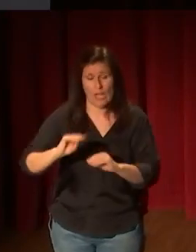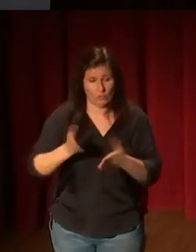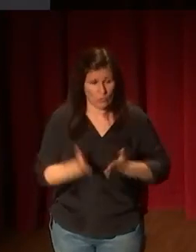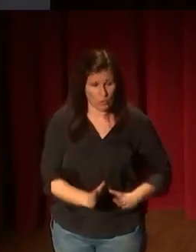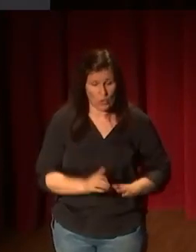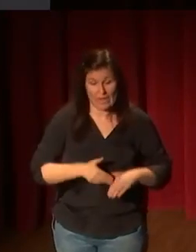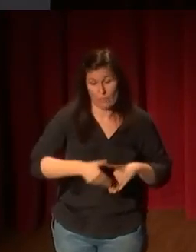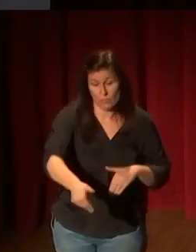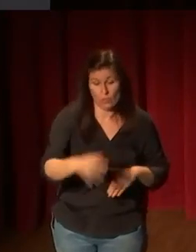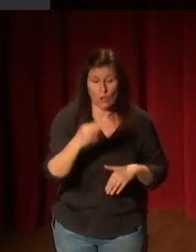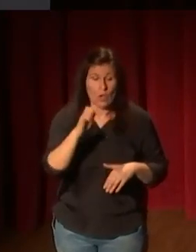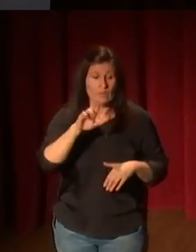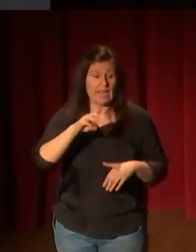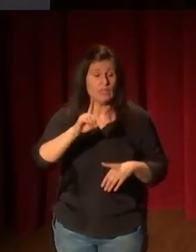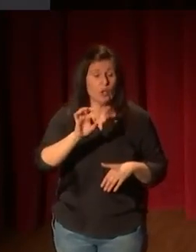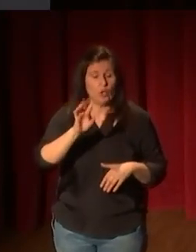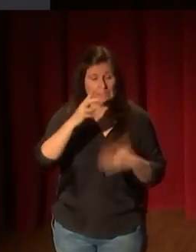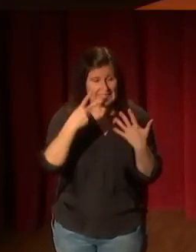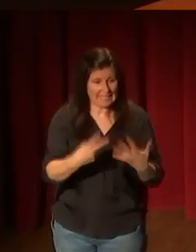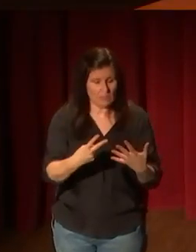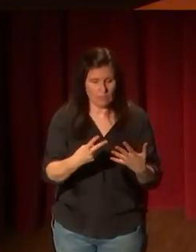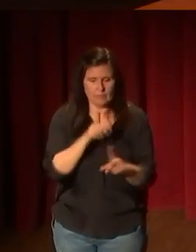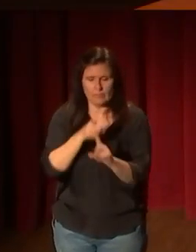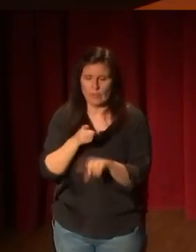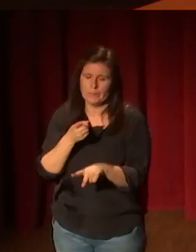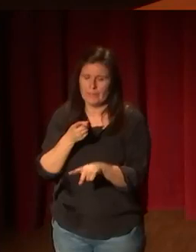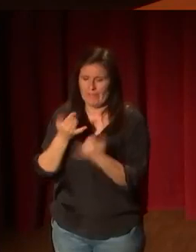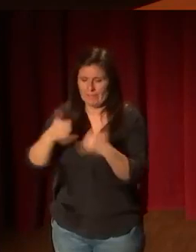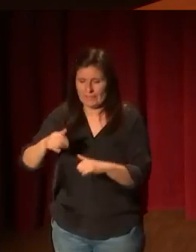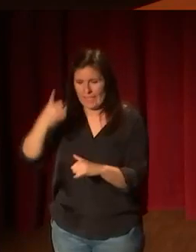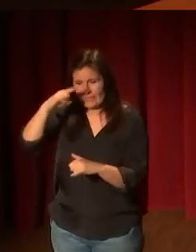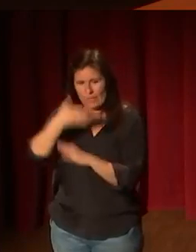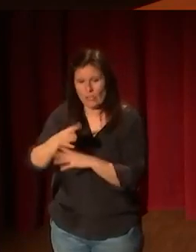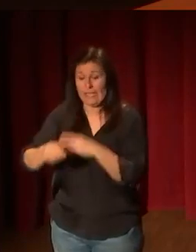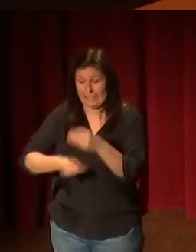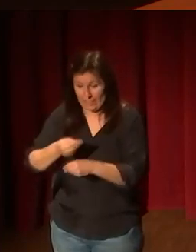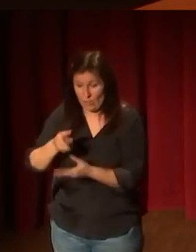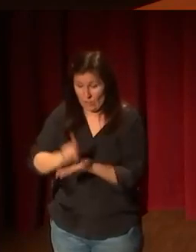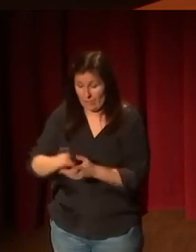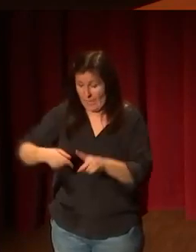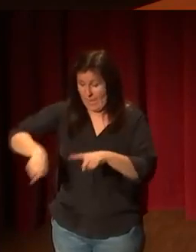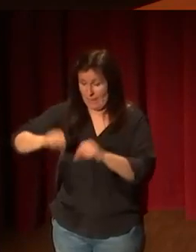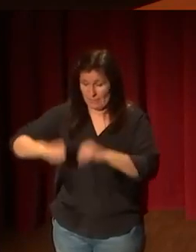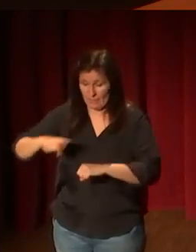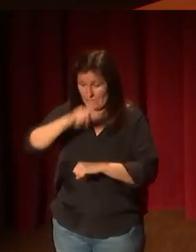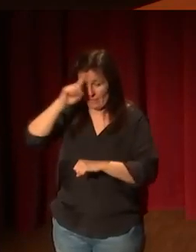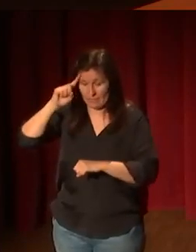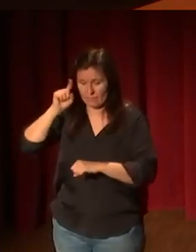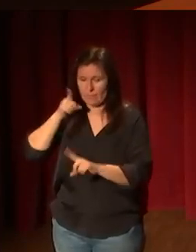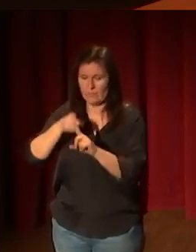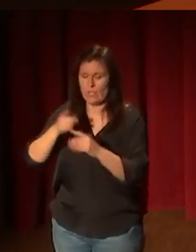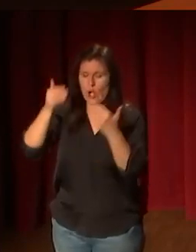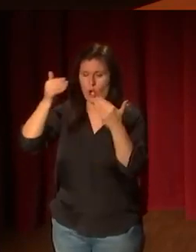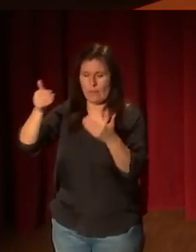el futuro fernando séptimo con motivo de las fiestas taurinas que se celebraron nuevamente en la plaza mayor de madrid para conmemorar